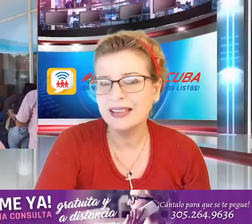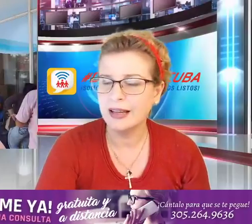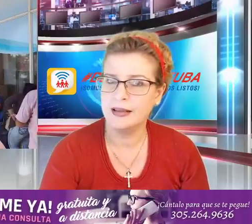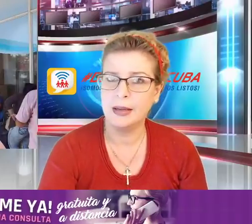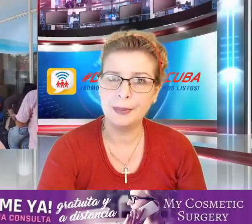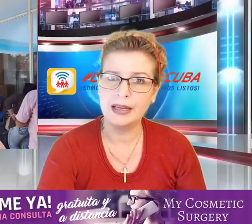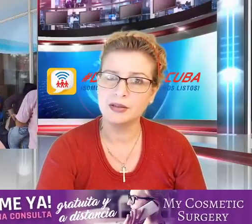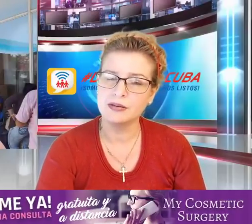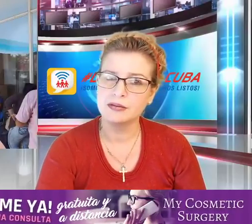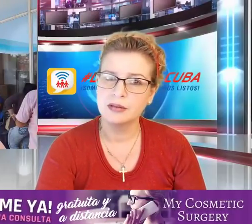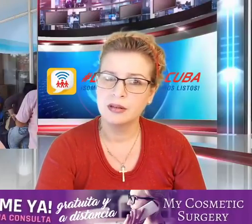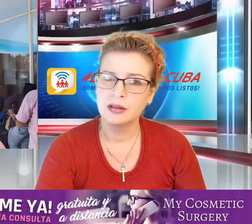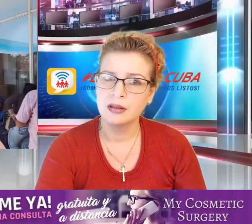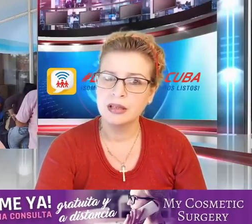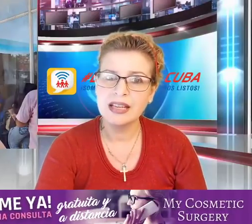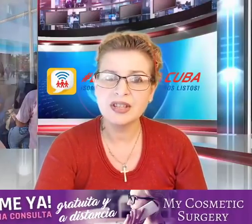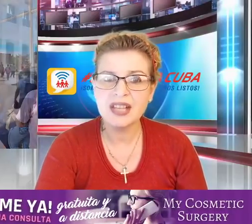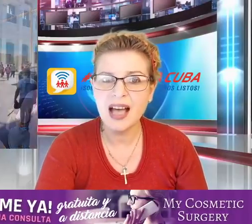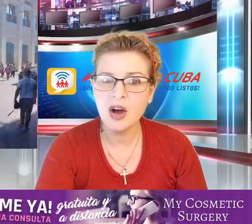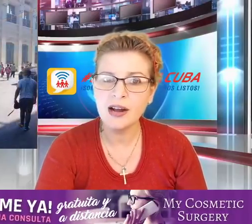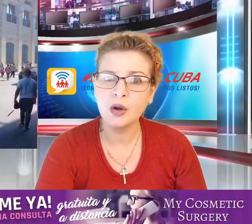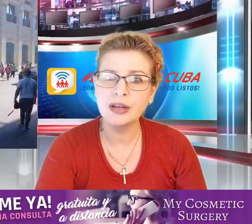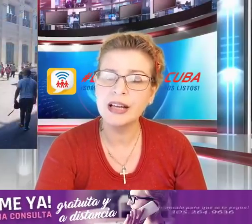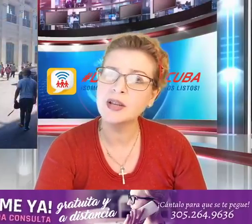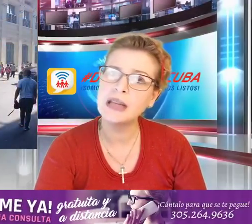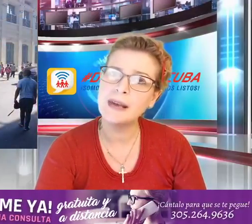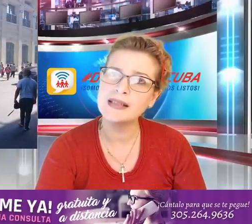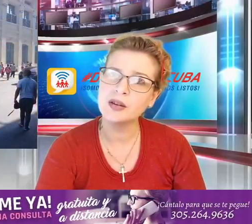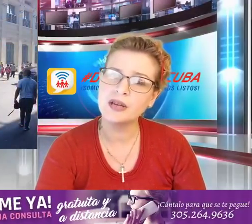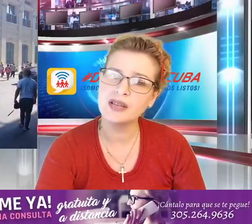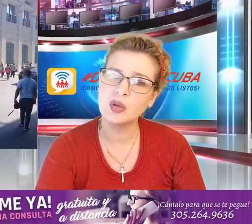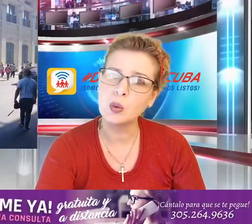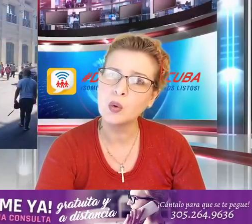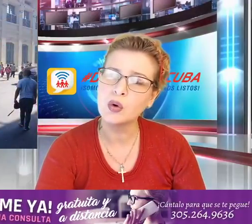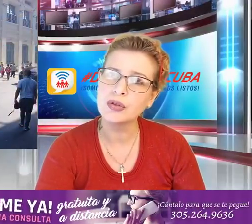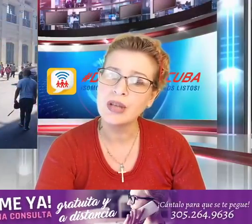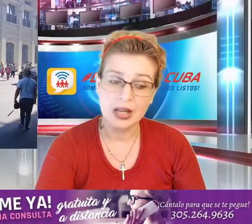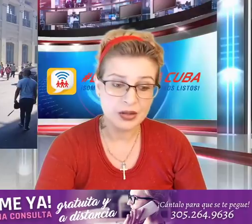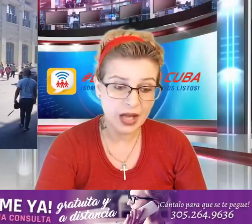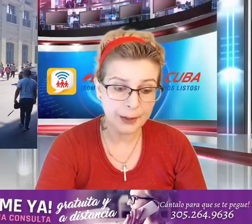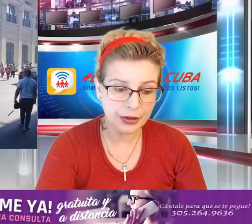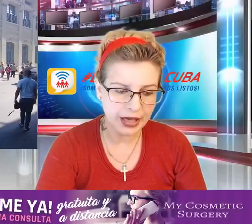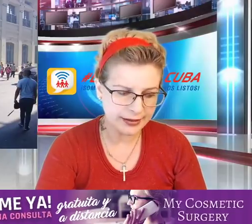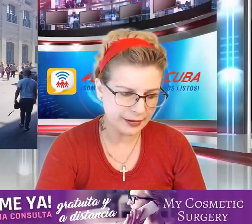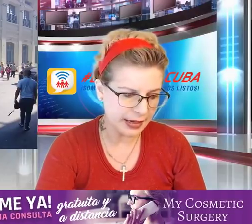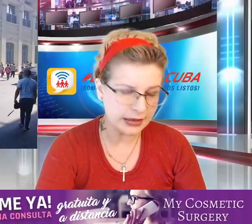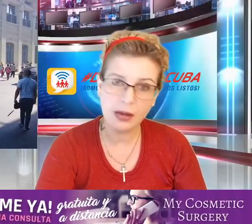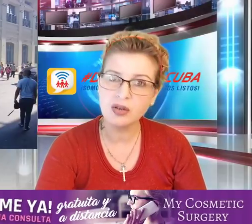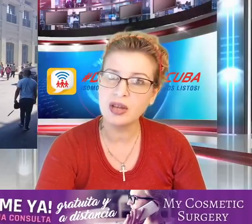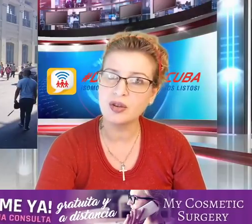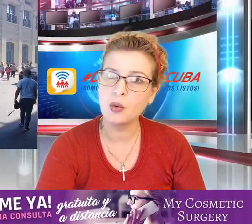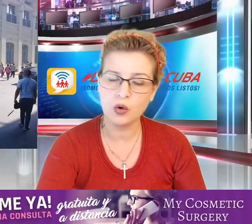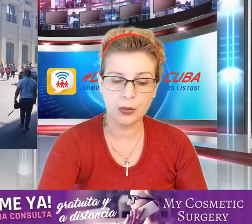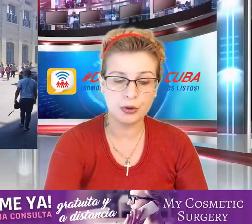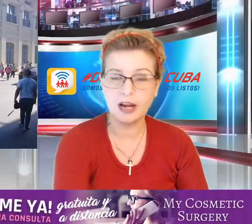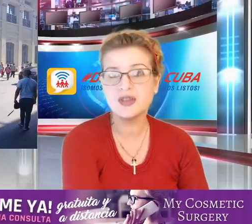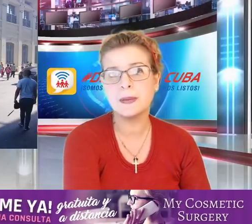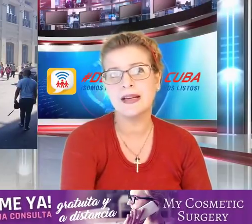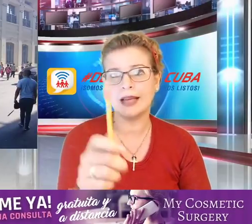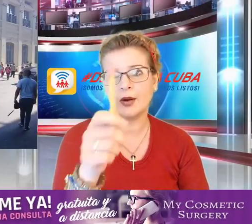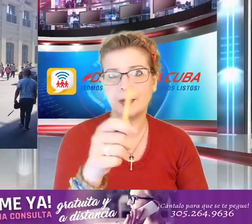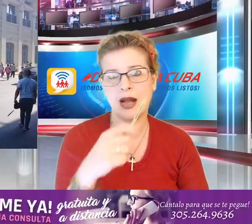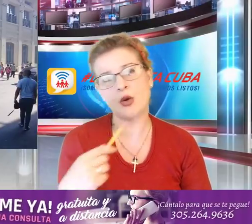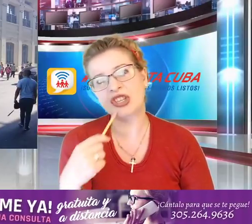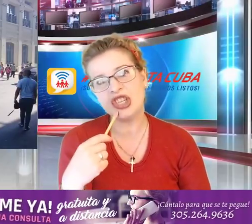una falta de respeto. Y entonces ahora corriendo a taparse con nasobucos. ¿Tú sabes por qué se van a tapar con nasobucos? Porque ellos